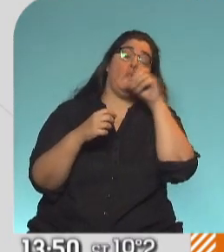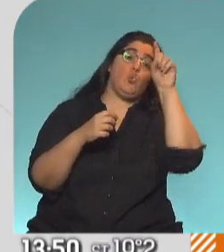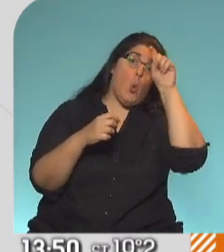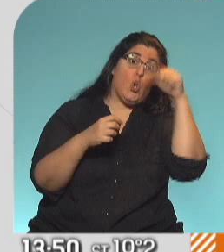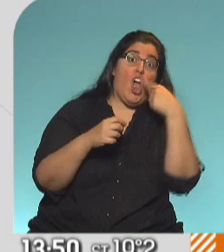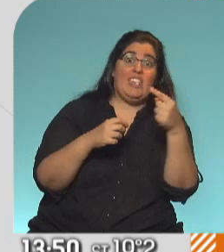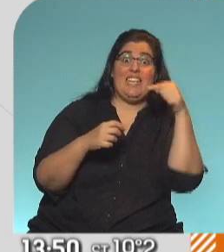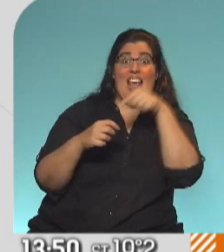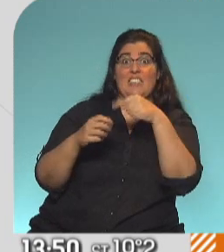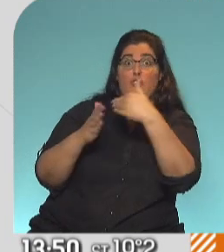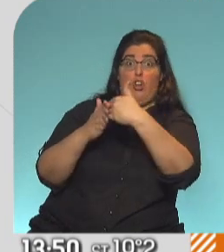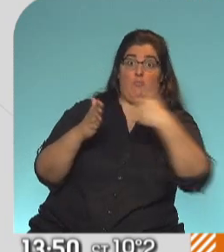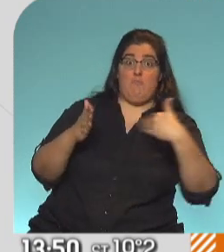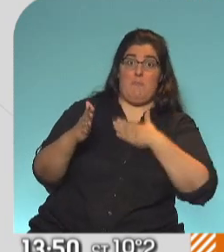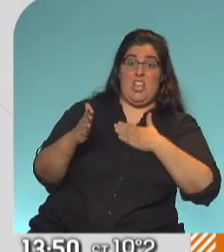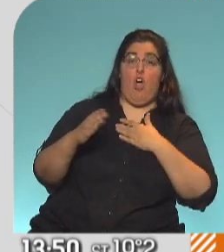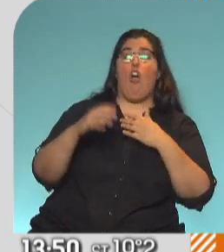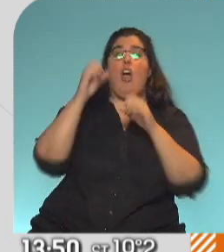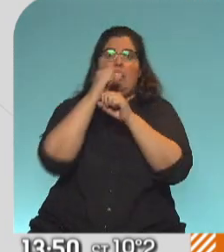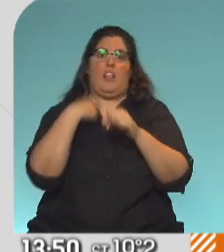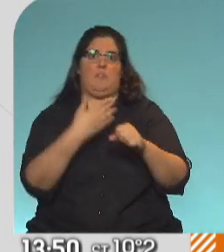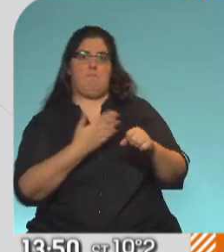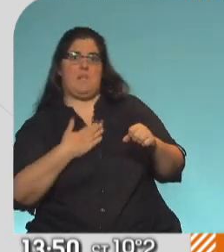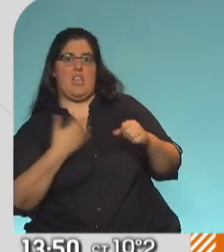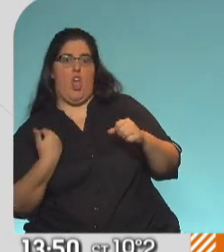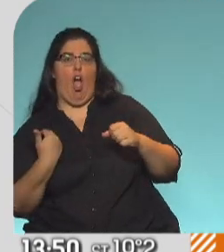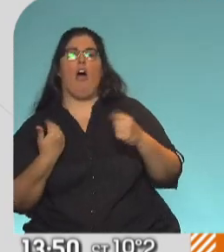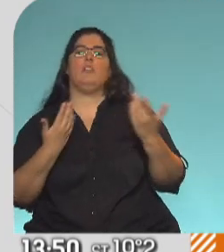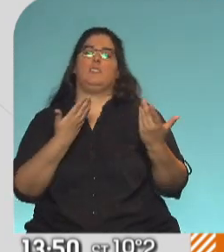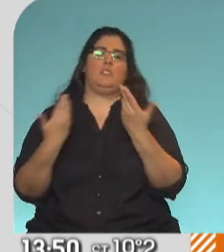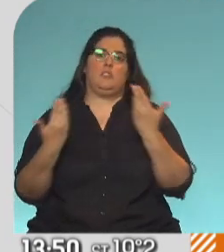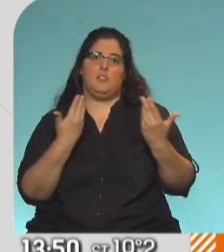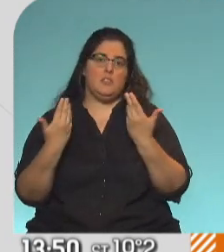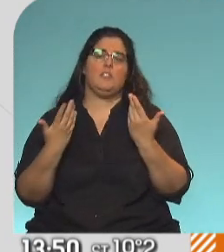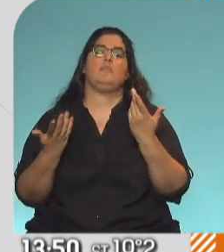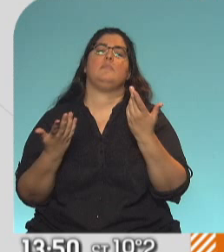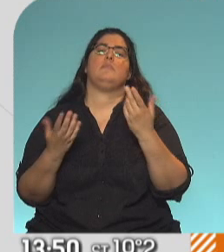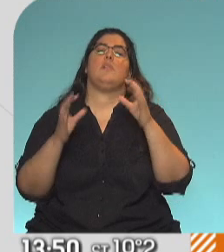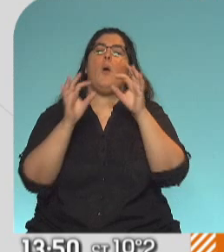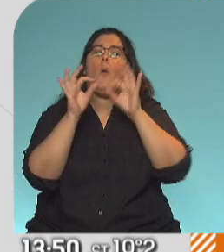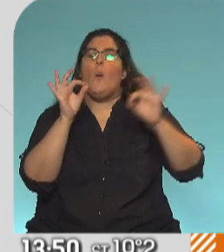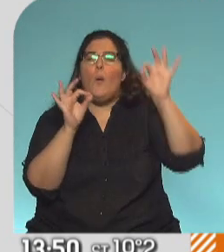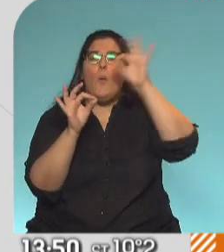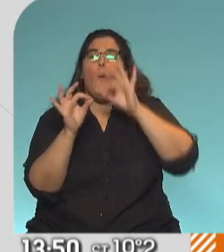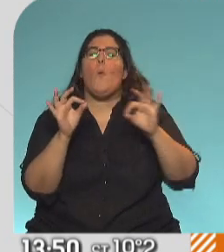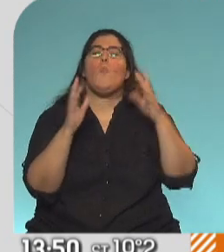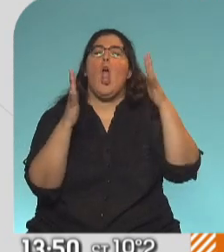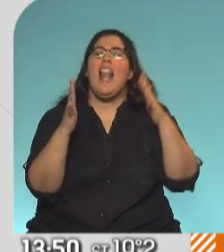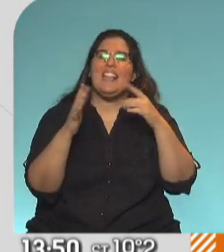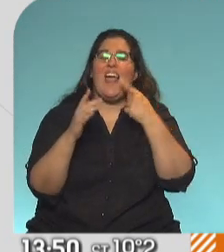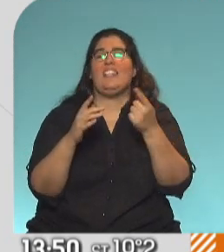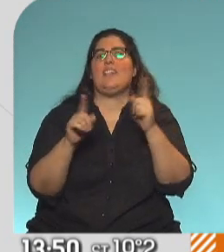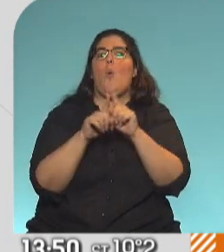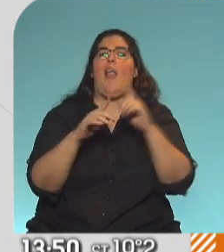este lado es nuestro, y los griegos dicen es nuestro, y lo que está marcado con color violeta es el área que se superpone